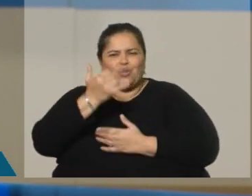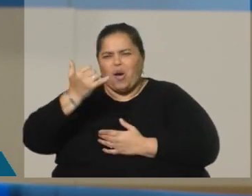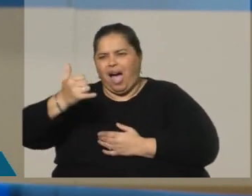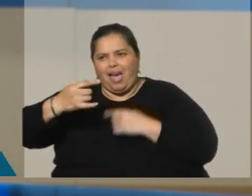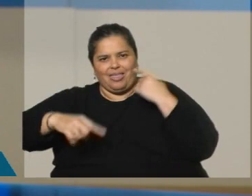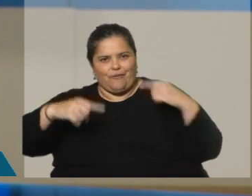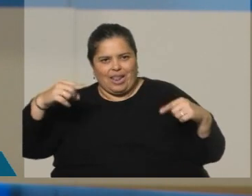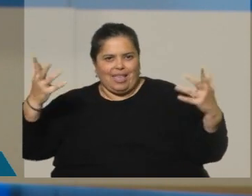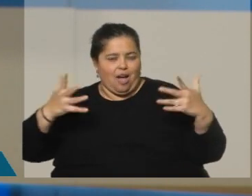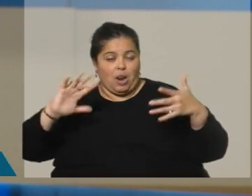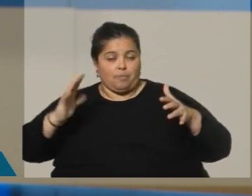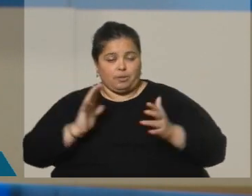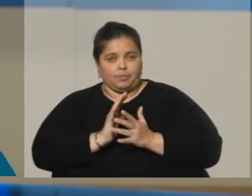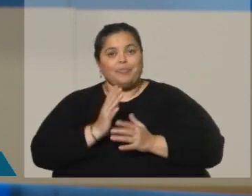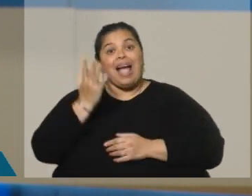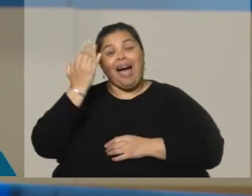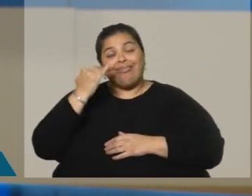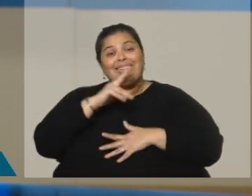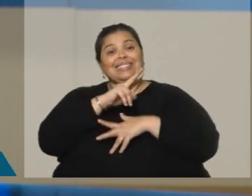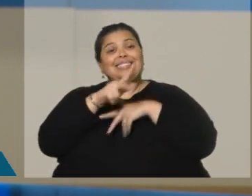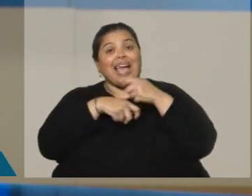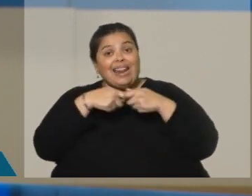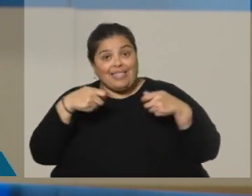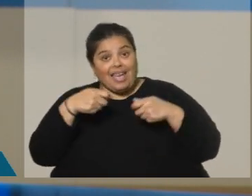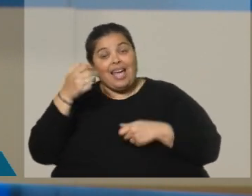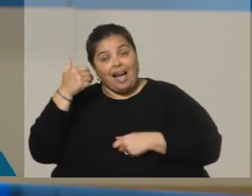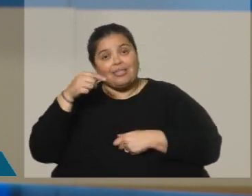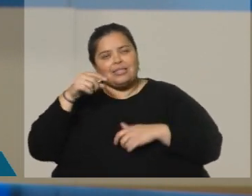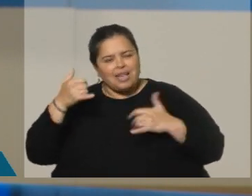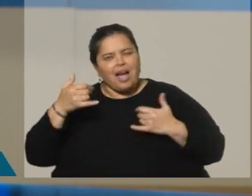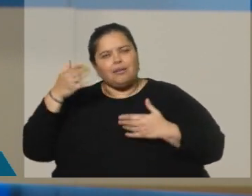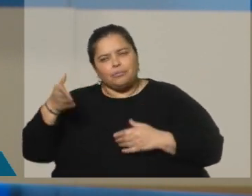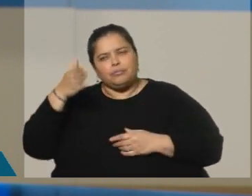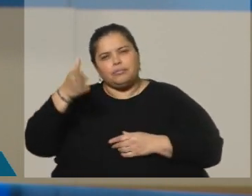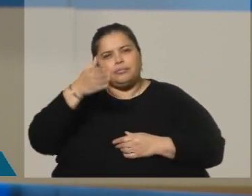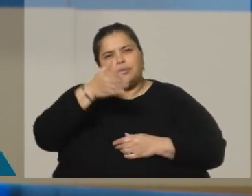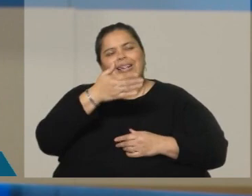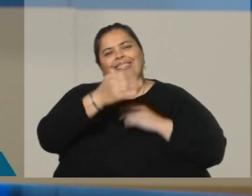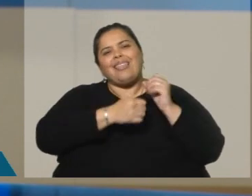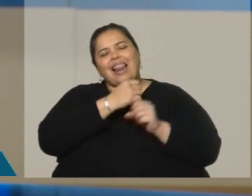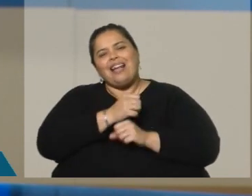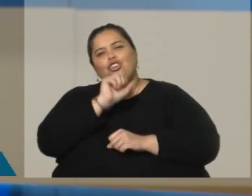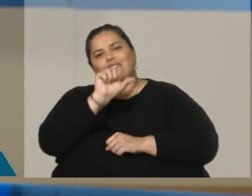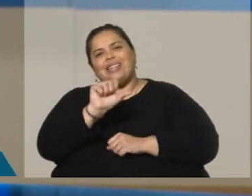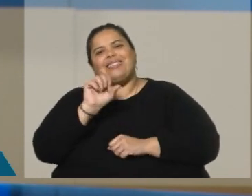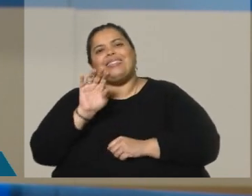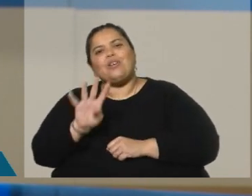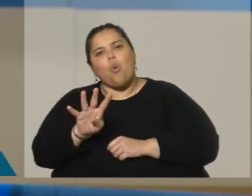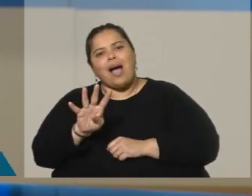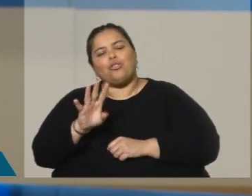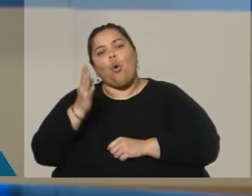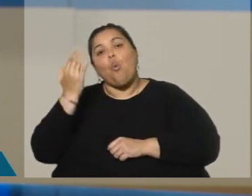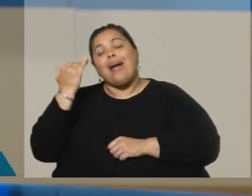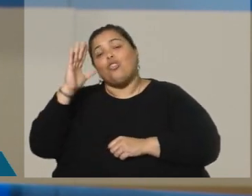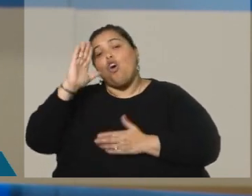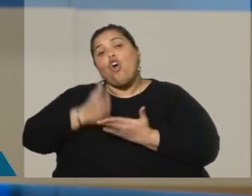eso que la cnt había ido Estableciendo desde 1964 desde el golpe de estado